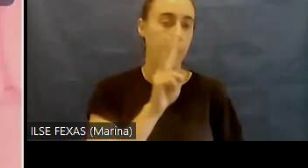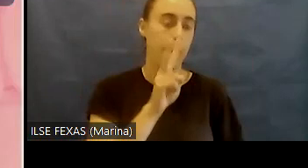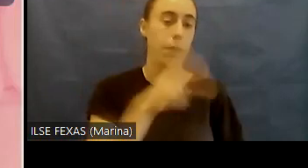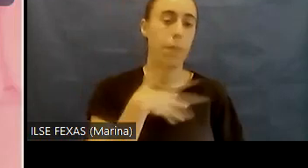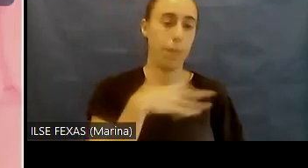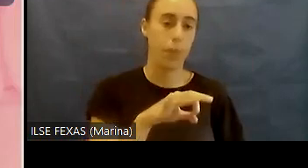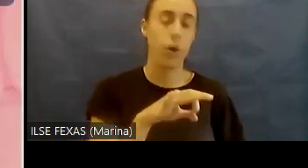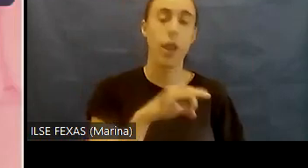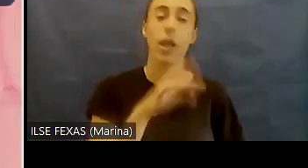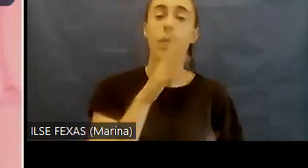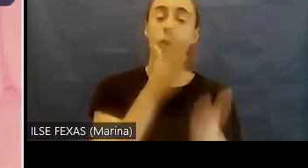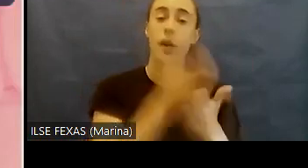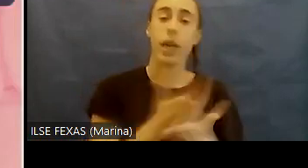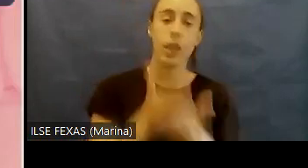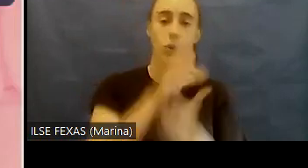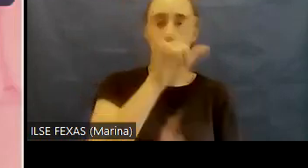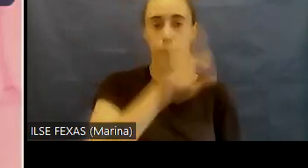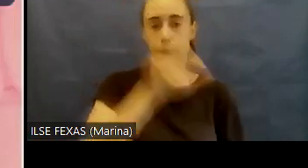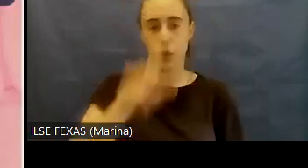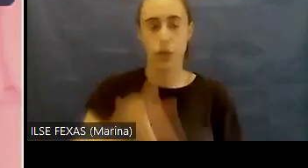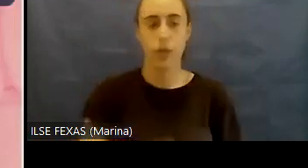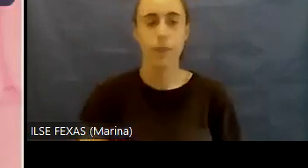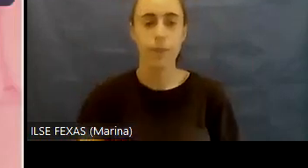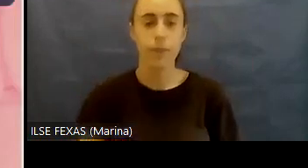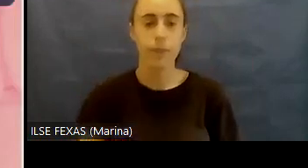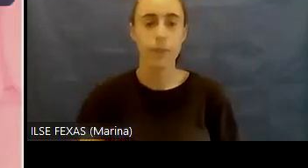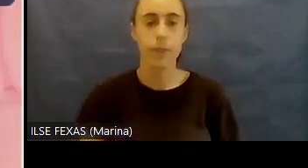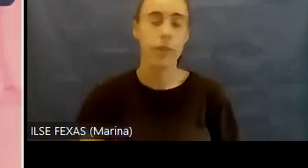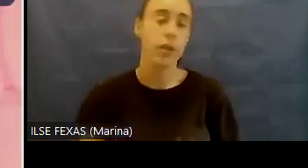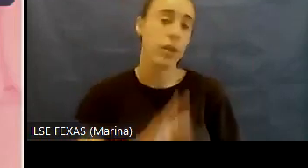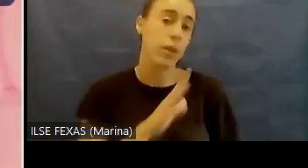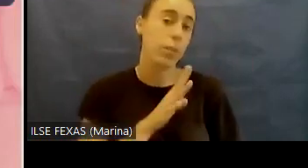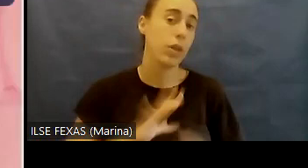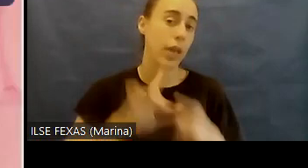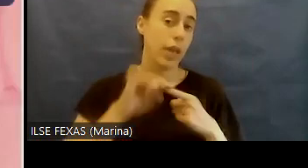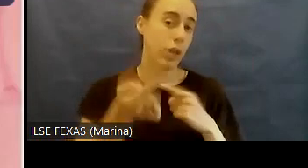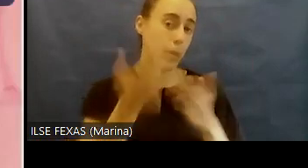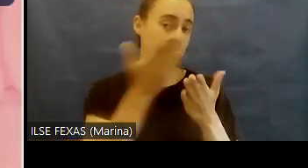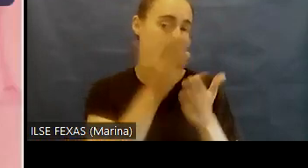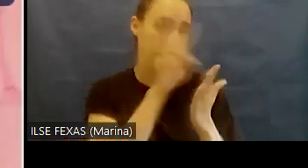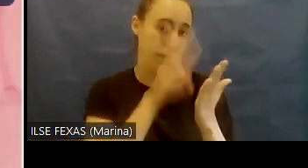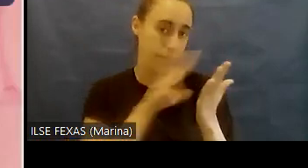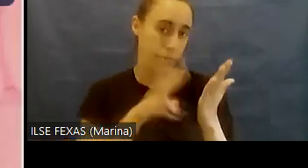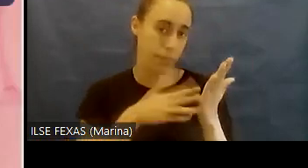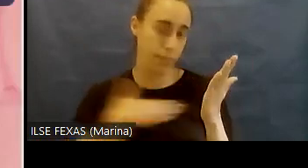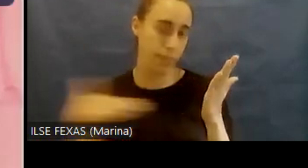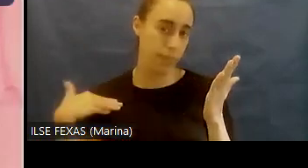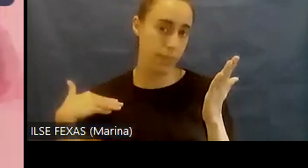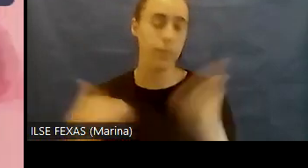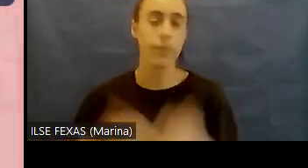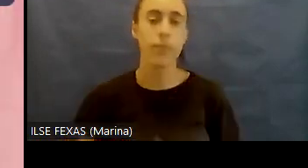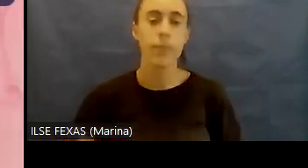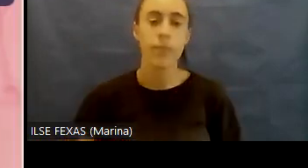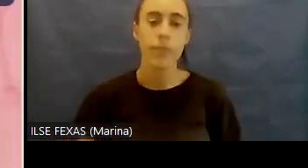humanos. Tenéis aquí la referencia. Pues si la queréis revisar a posteriori, si queréis echarle un vistazo a los estudios.